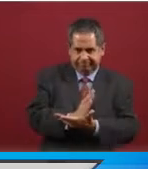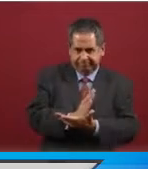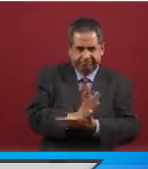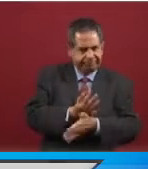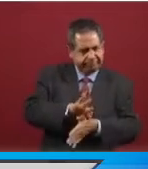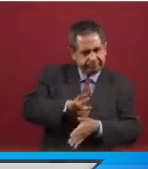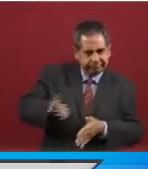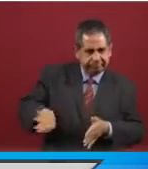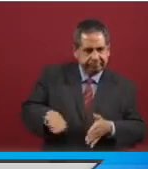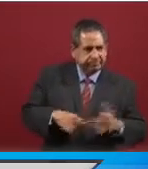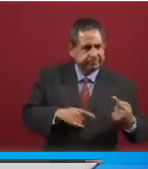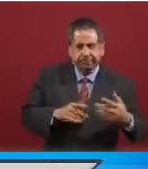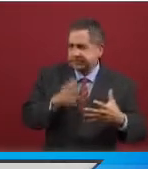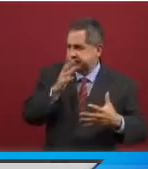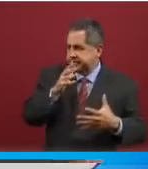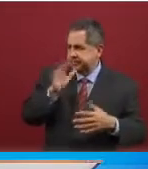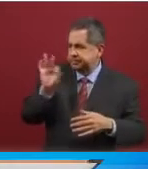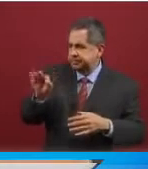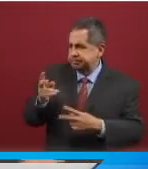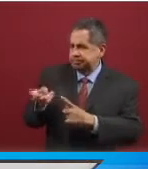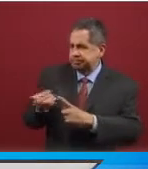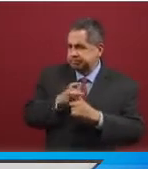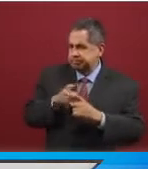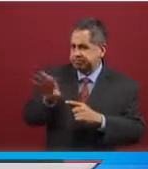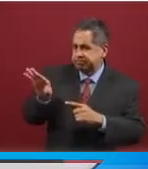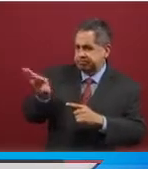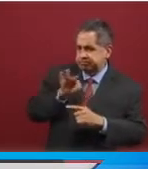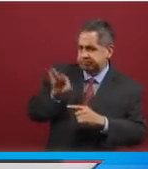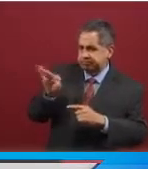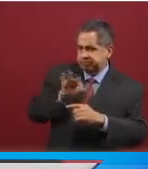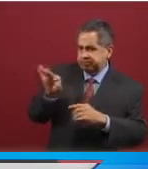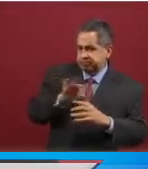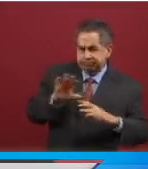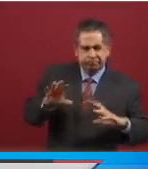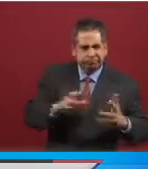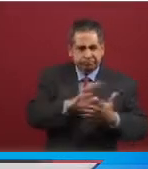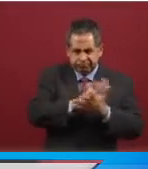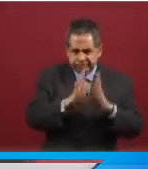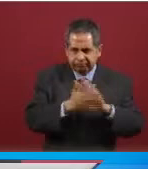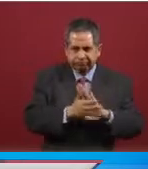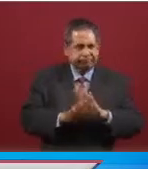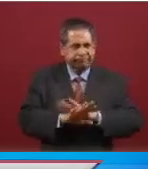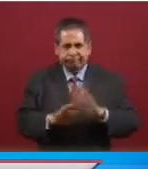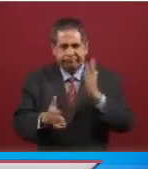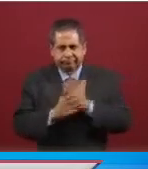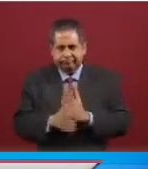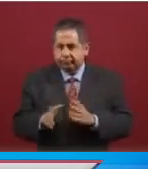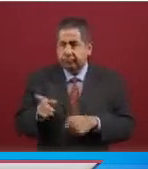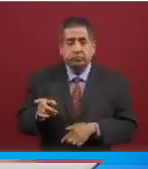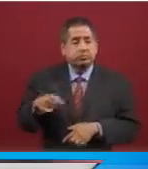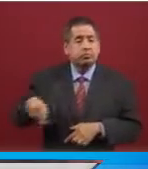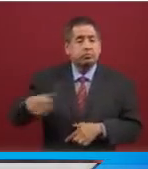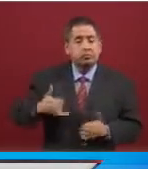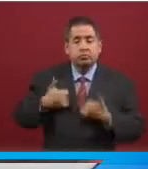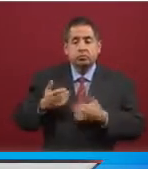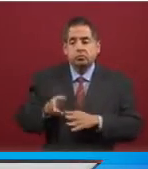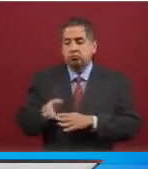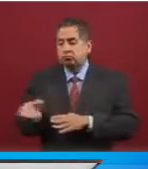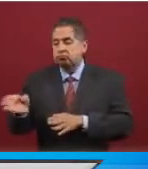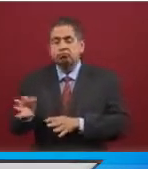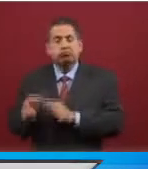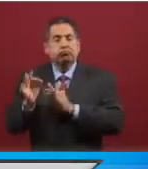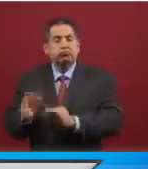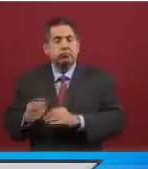El programa Jóvenes Construyendo el Futuro ya cuenta con más de 600,000 jóvenes que se han integrado. Esto será un factor importante en la disminución